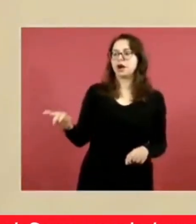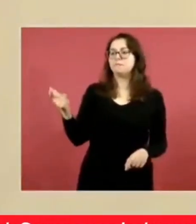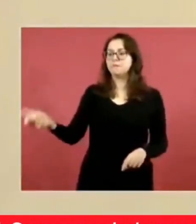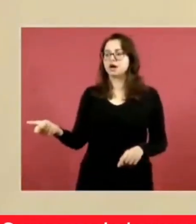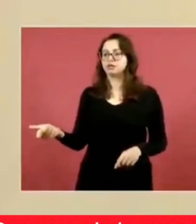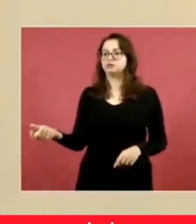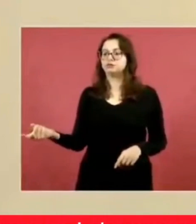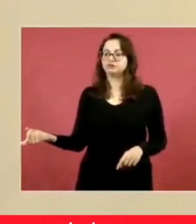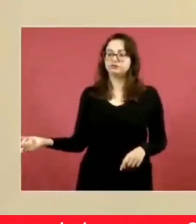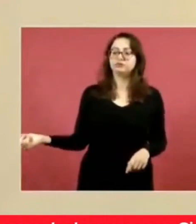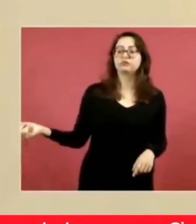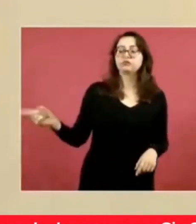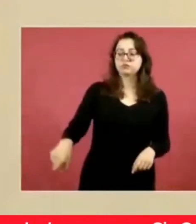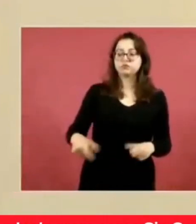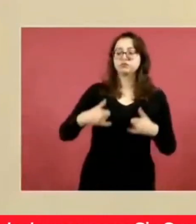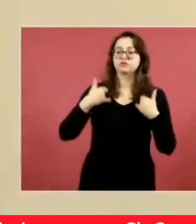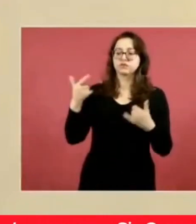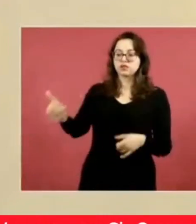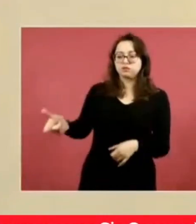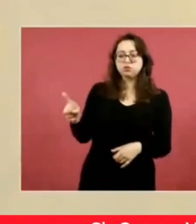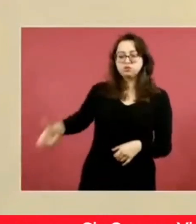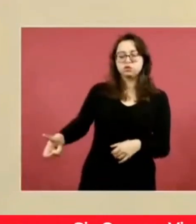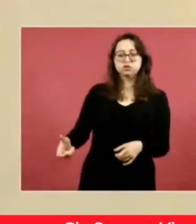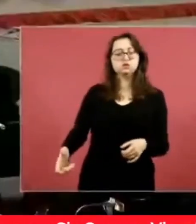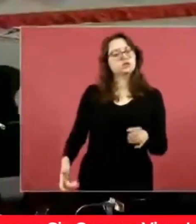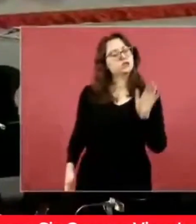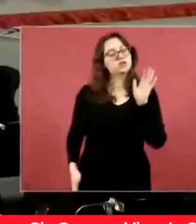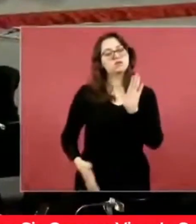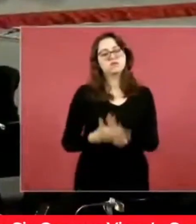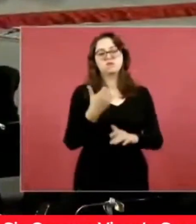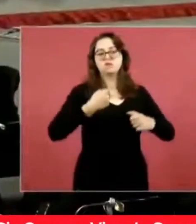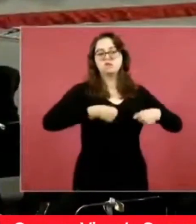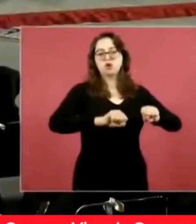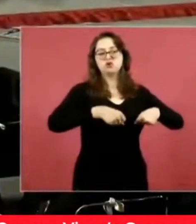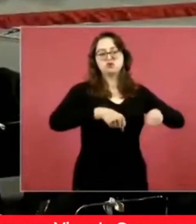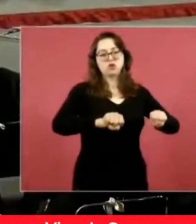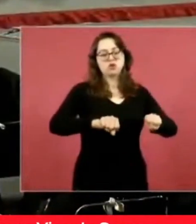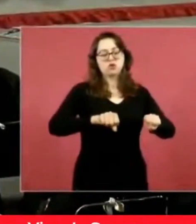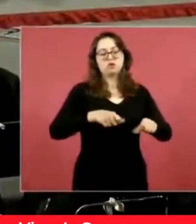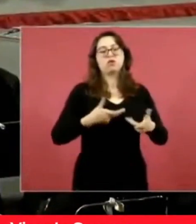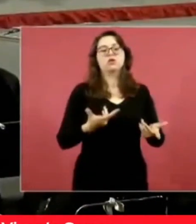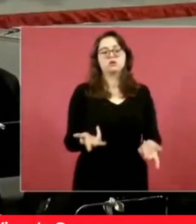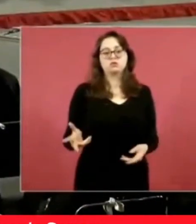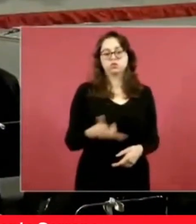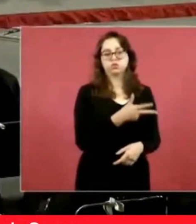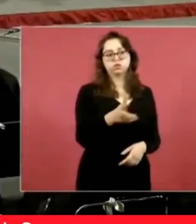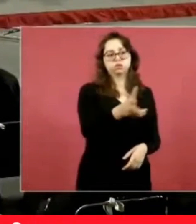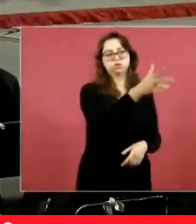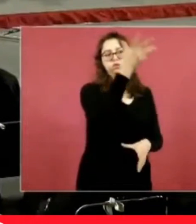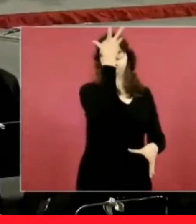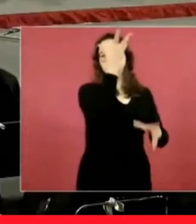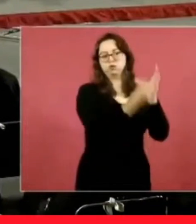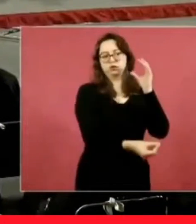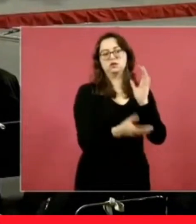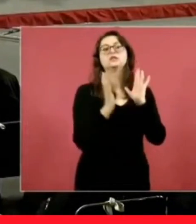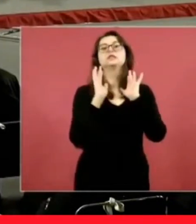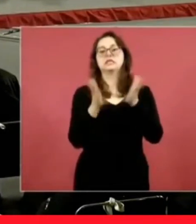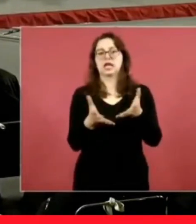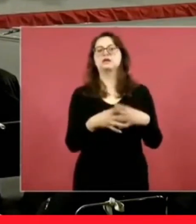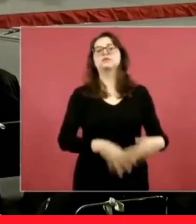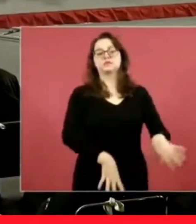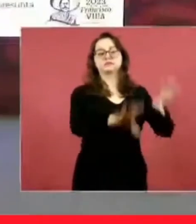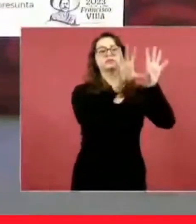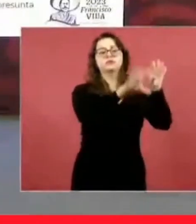huir a bordo de una motocicleta adelante eh una prisión formal esto porque todavía se le